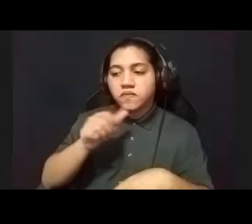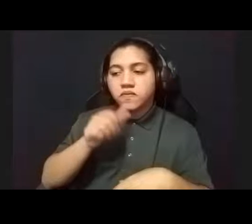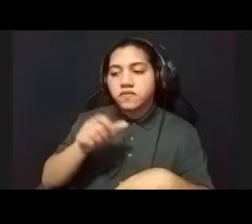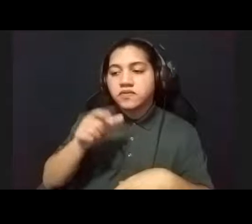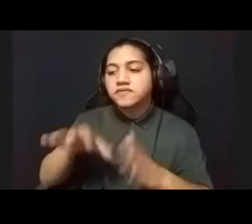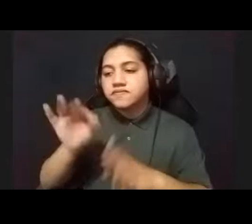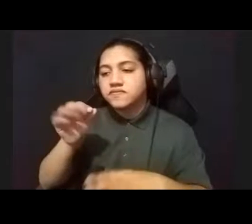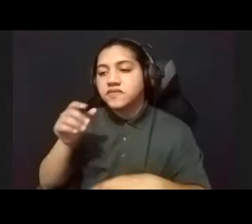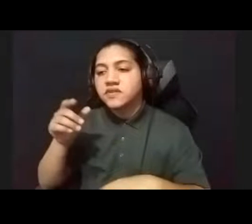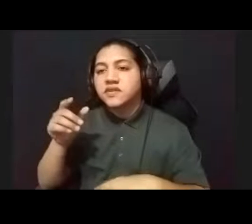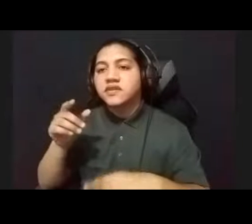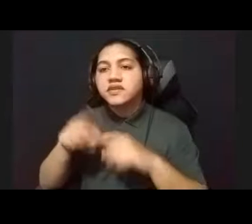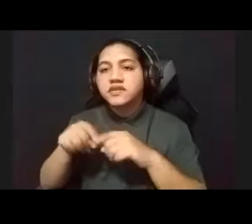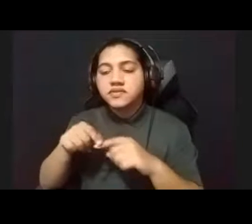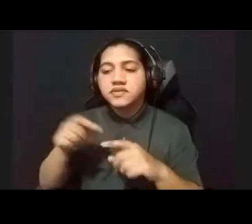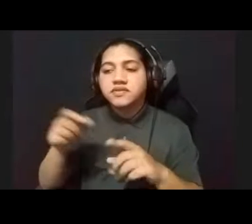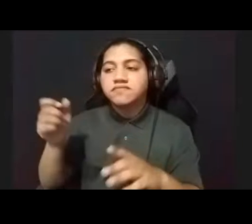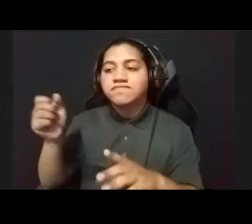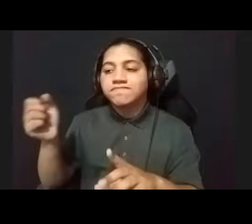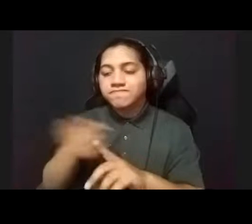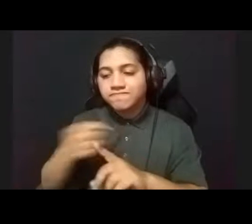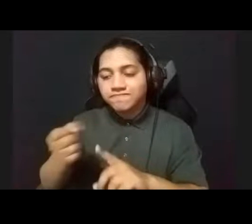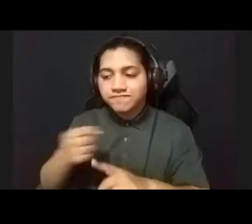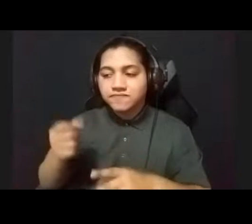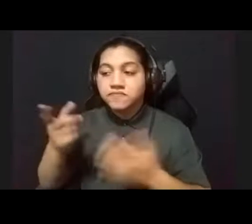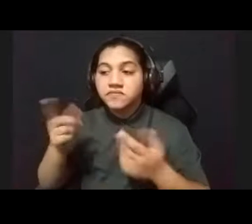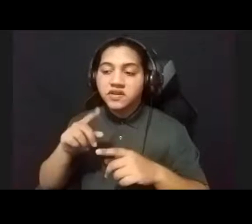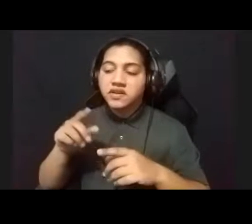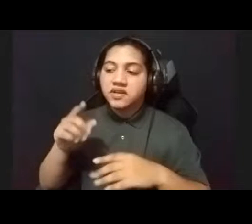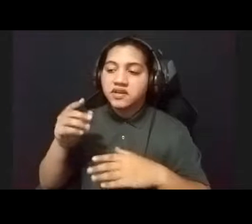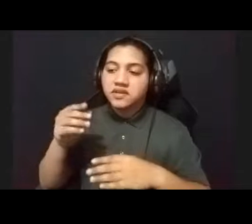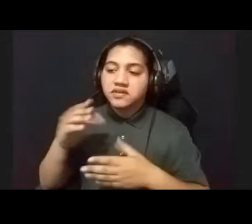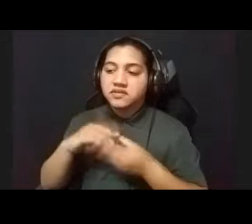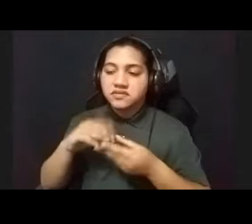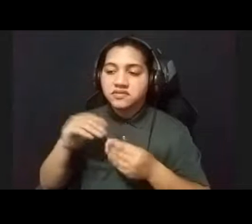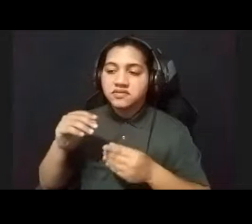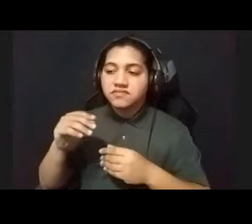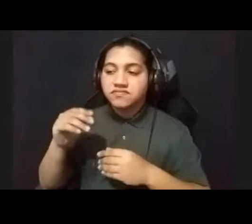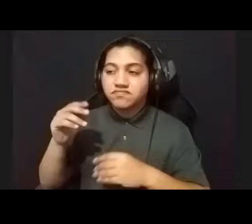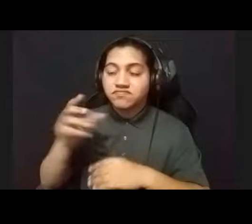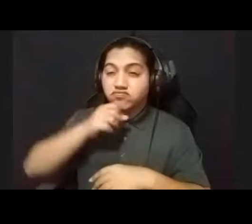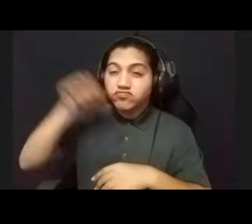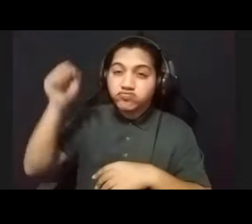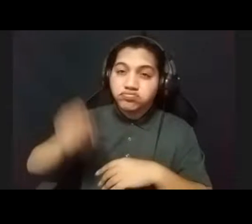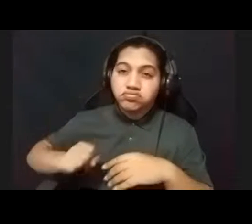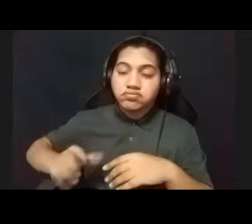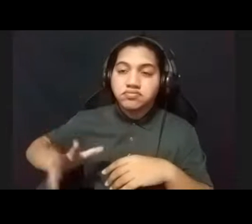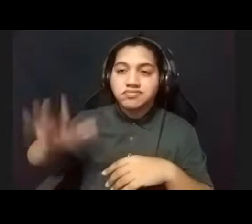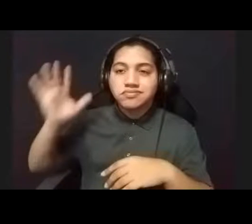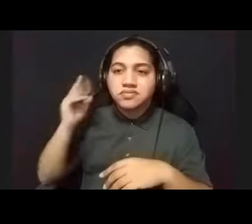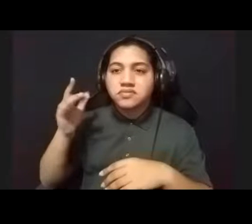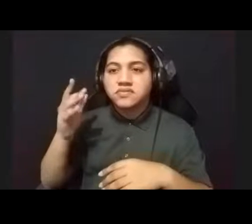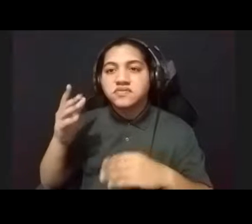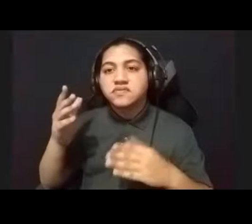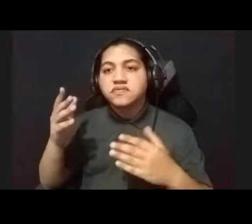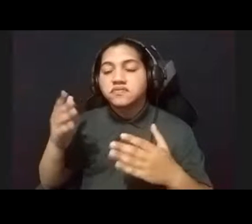va a golpear. Aunque la historia tiene más de 2 siglos, no hay documentación certera de que la misma,